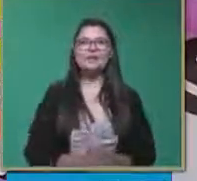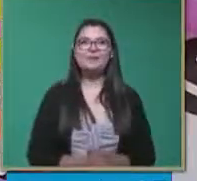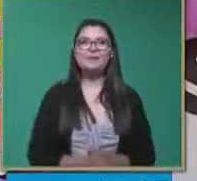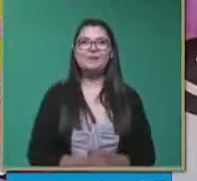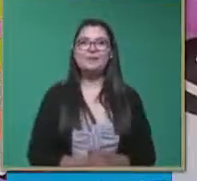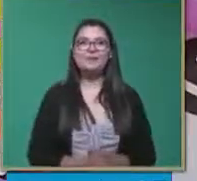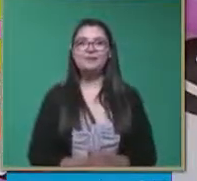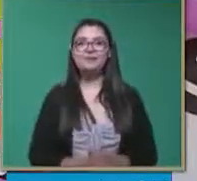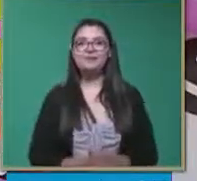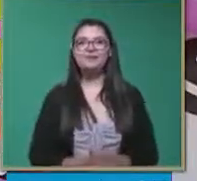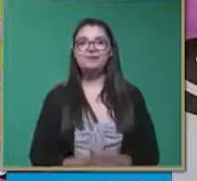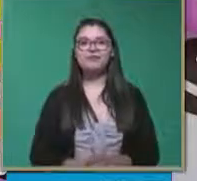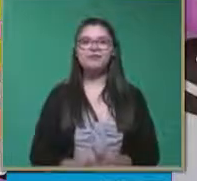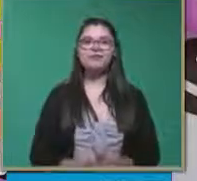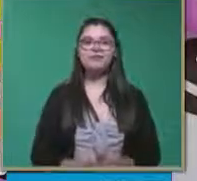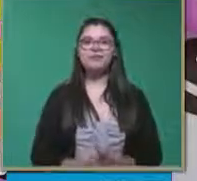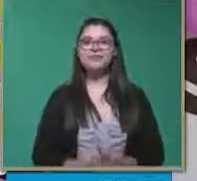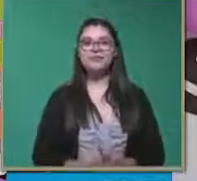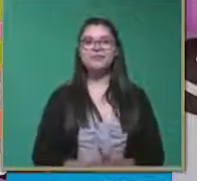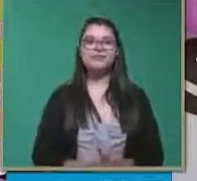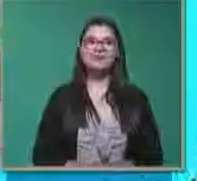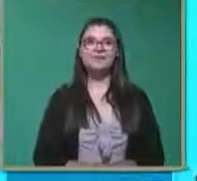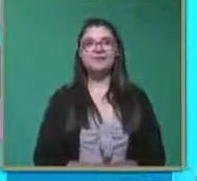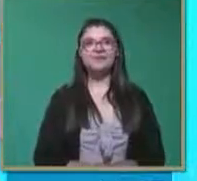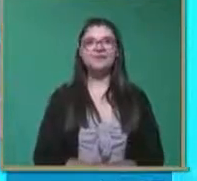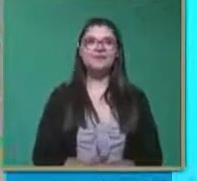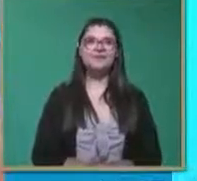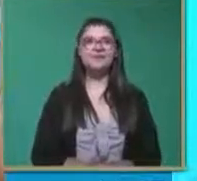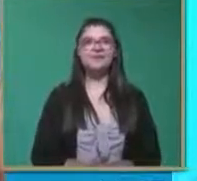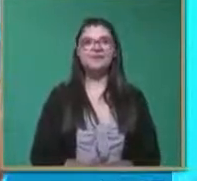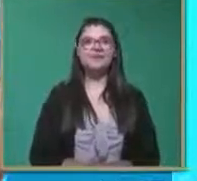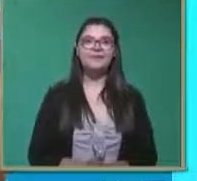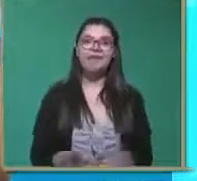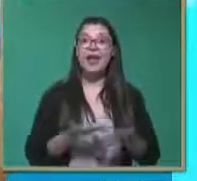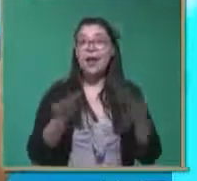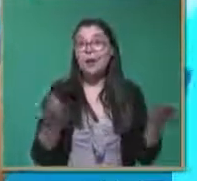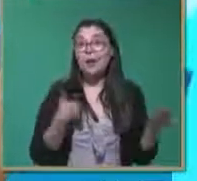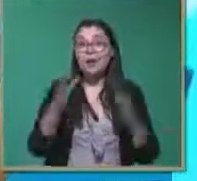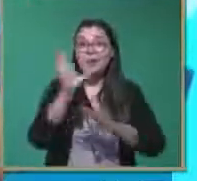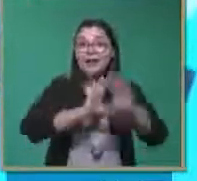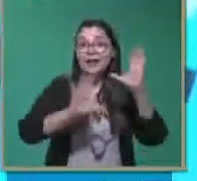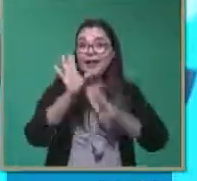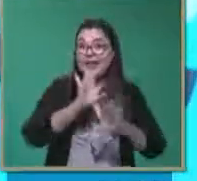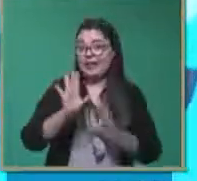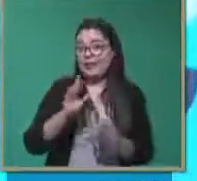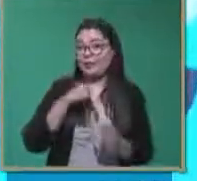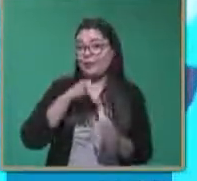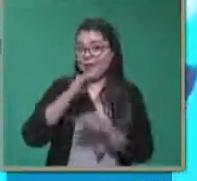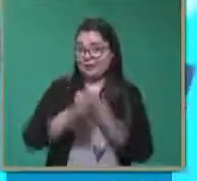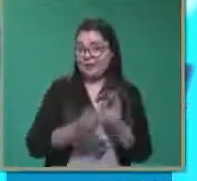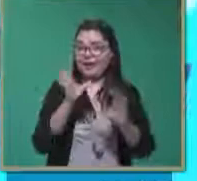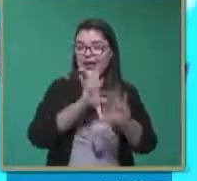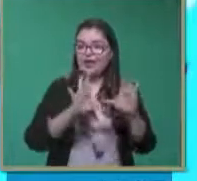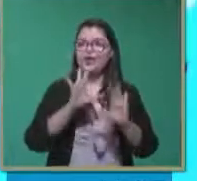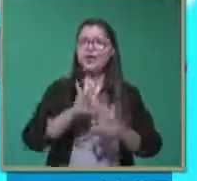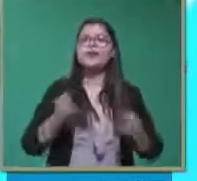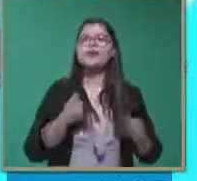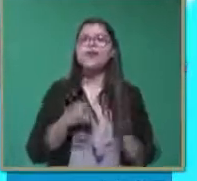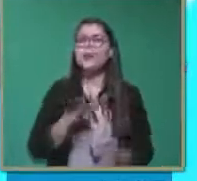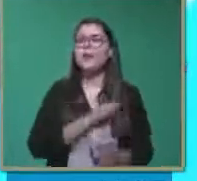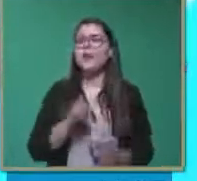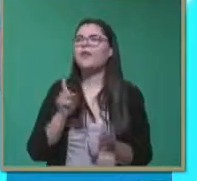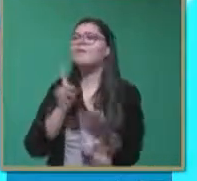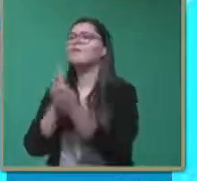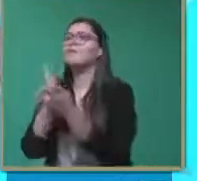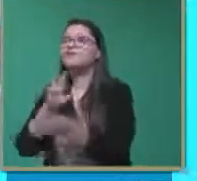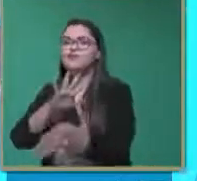los ojos a la maestra Yuli y vamos a cantarle la canción. A ver, es que